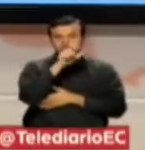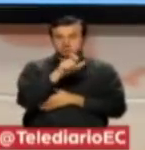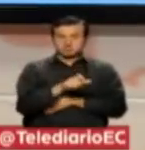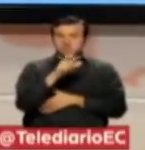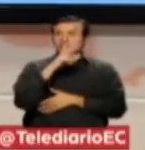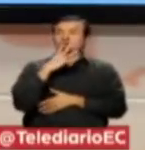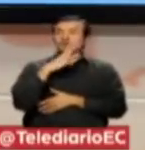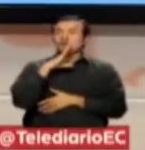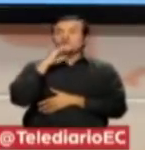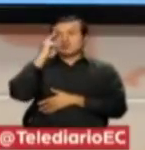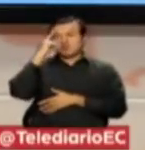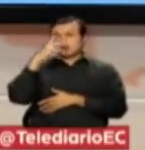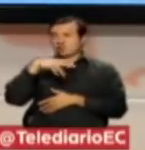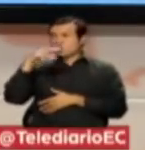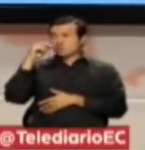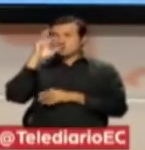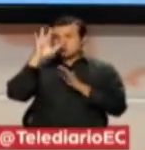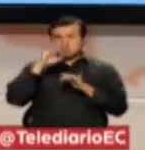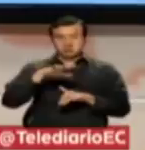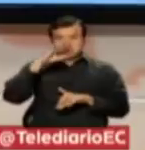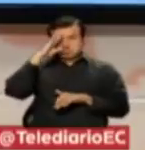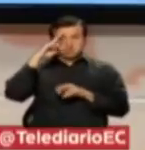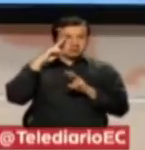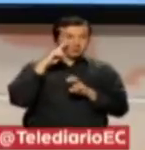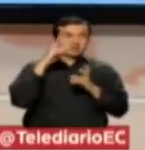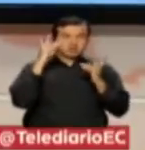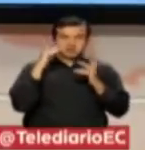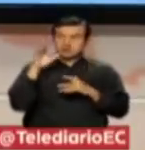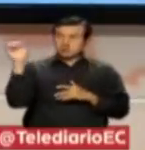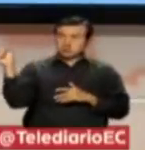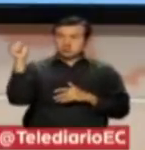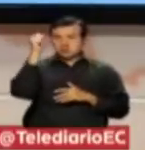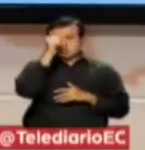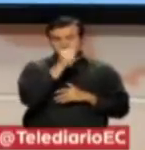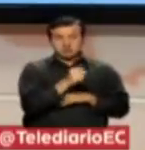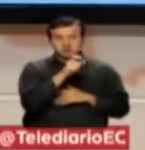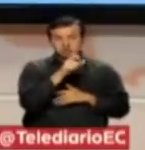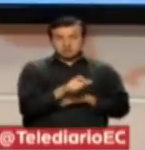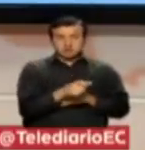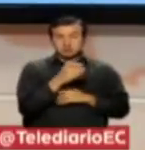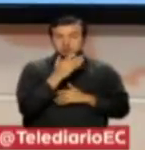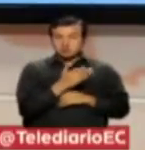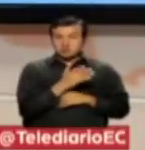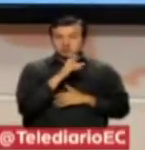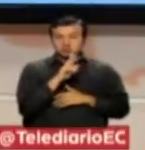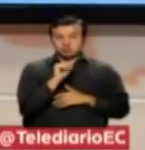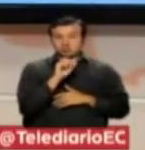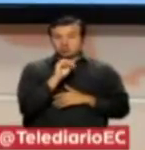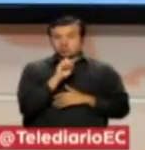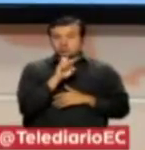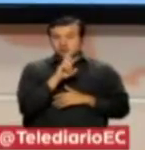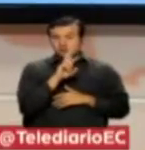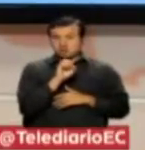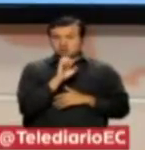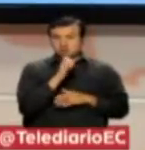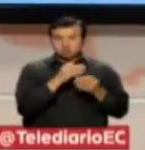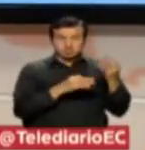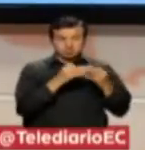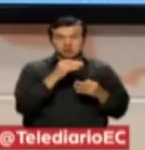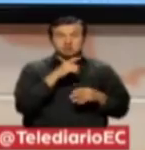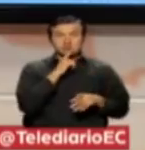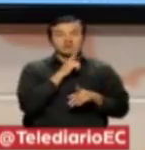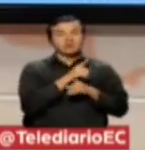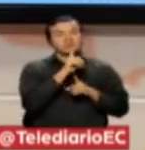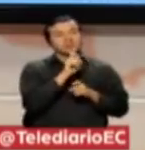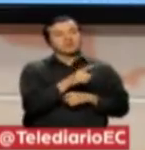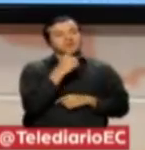con Correa, esta vez un secretario de inteligencia. Y cuando tengamos a ese secretario, el secretario de inteligencia, el señor Romero, aquí en el Ecuador, la justicia le podrá